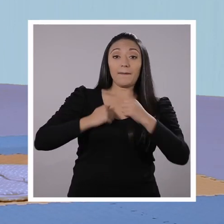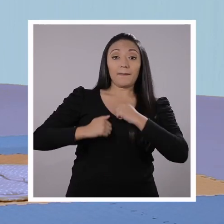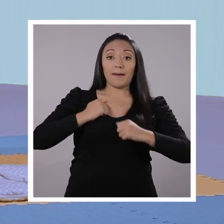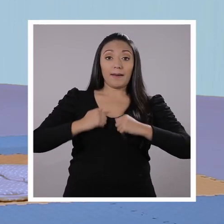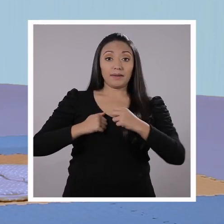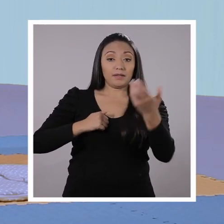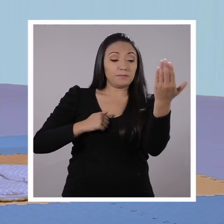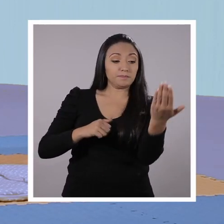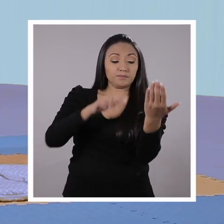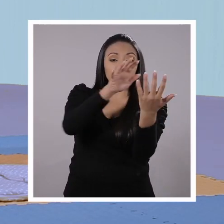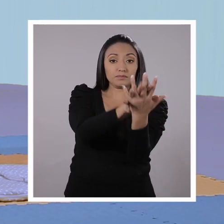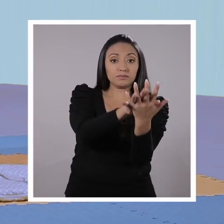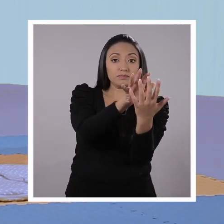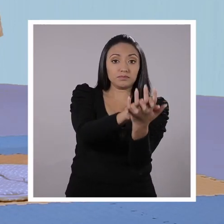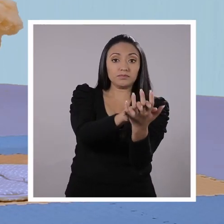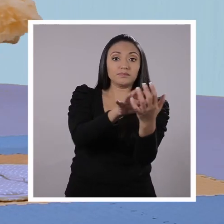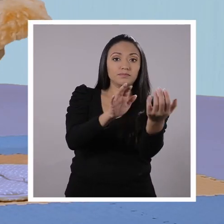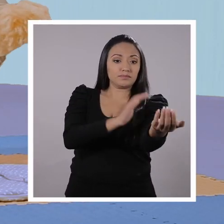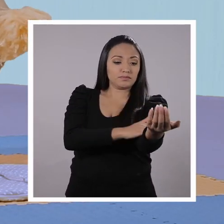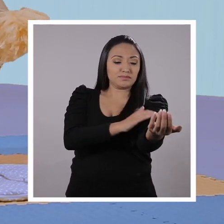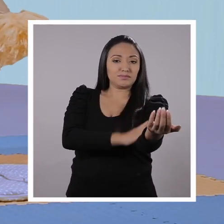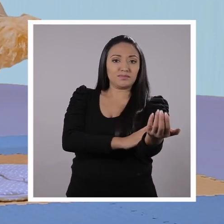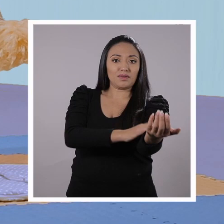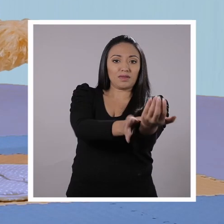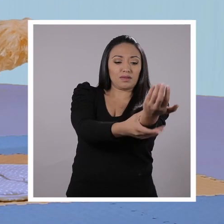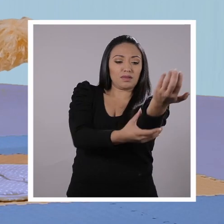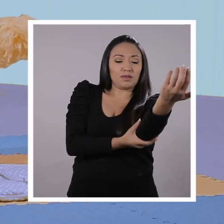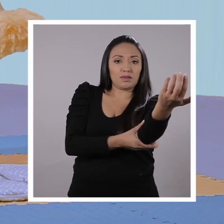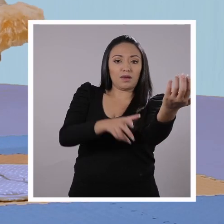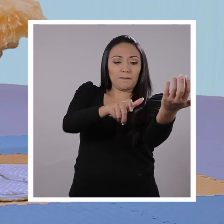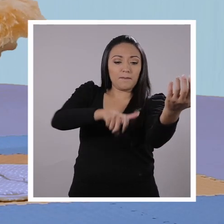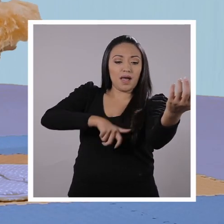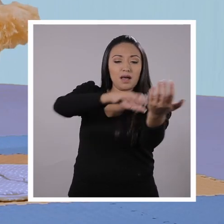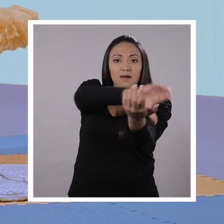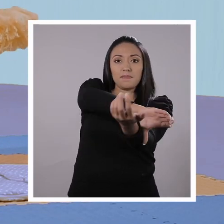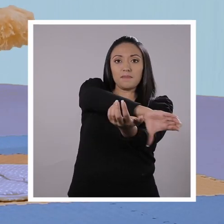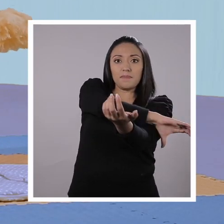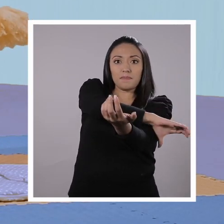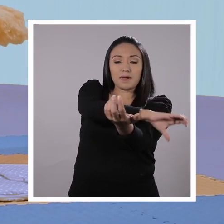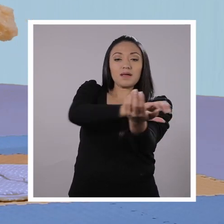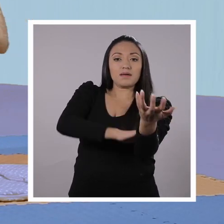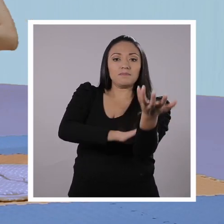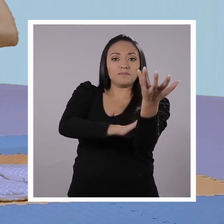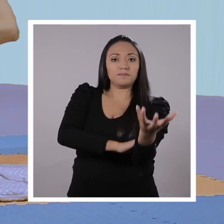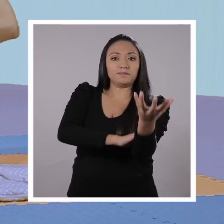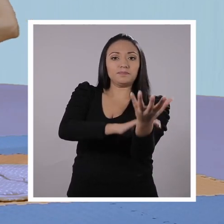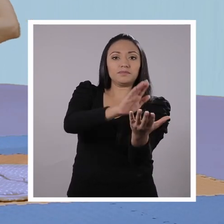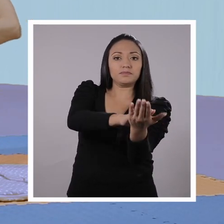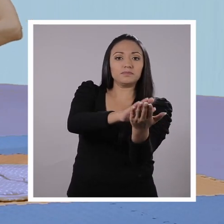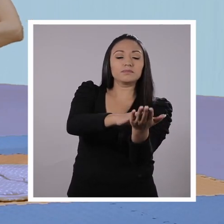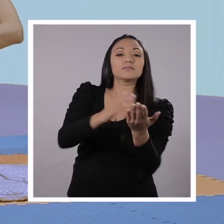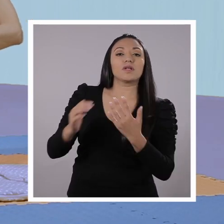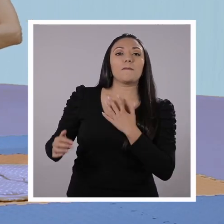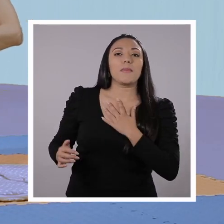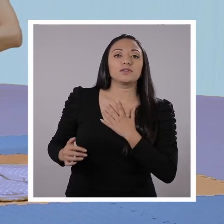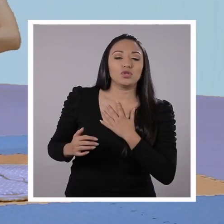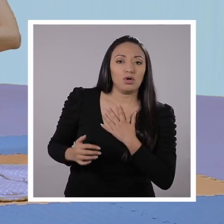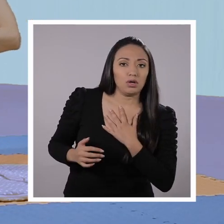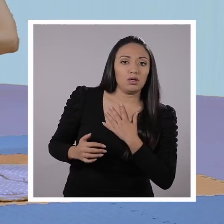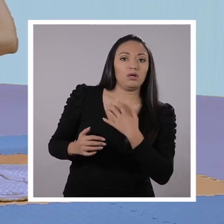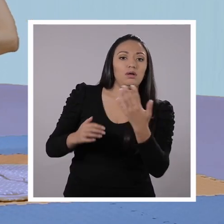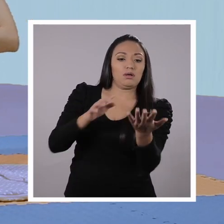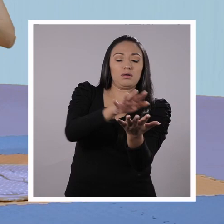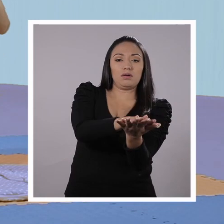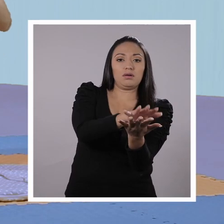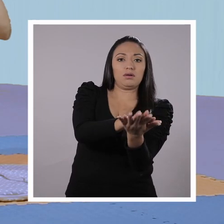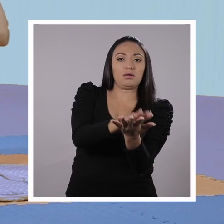¿no? Sujetar adecuadamente a nuestro bebé. Aquí nos ayuda mucho el poner sus piernitas a los lados de nuestro brazo y sujetarlo muy bien en esta parte como